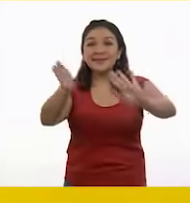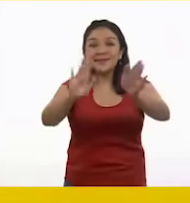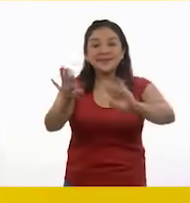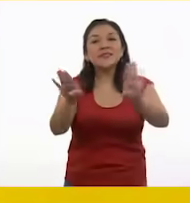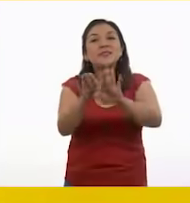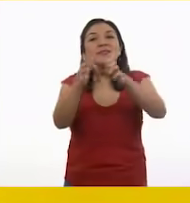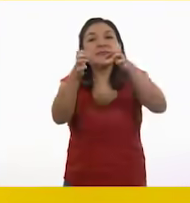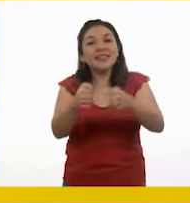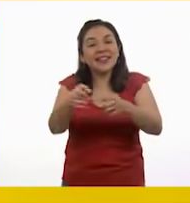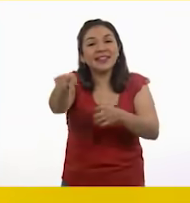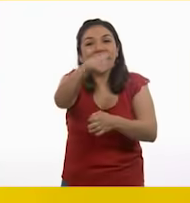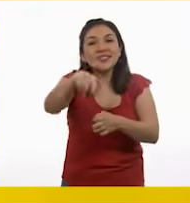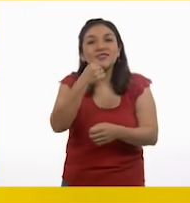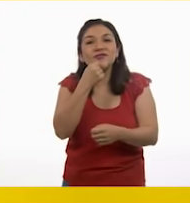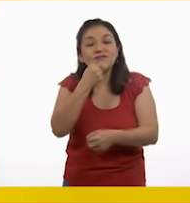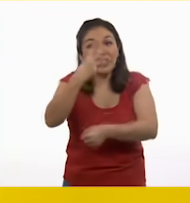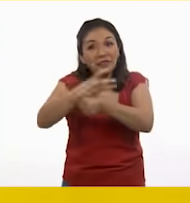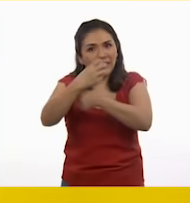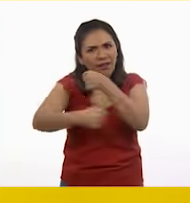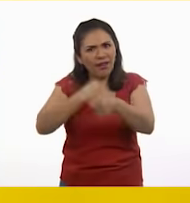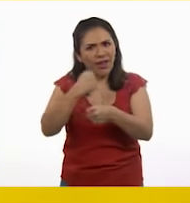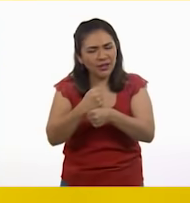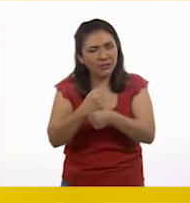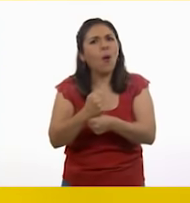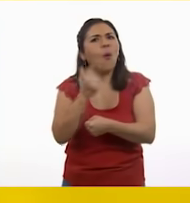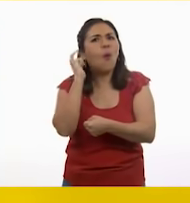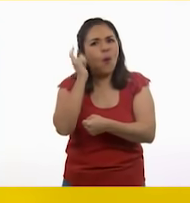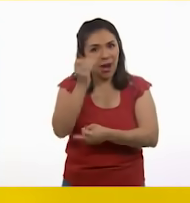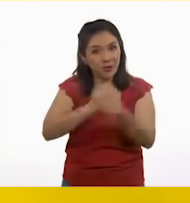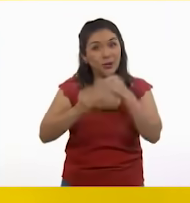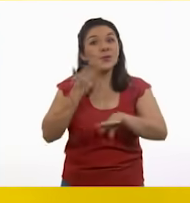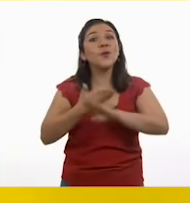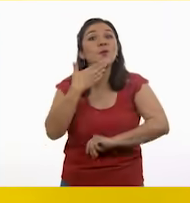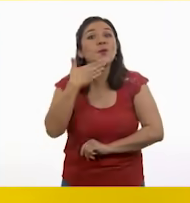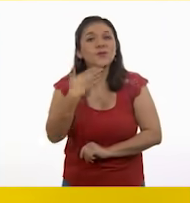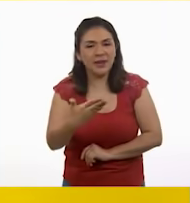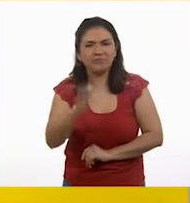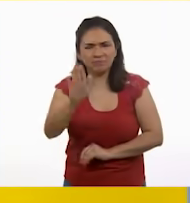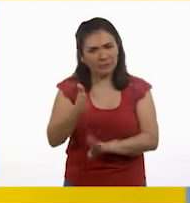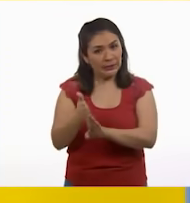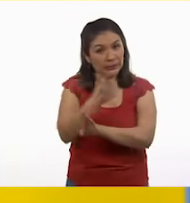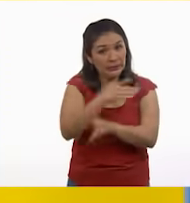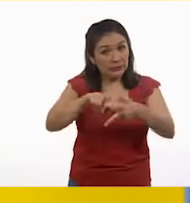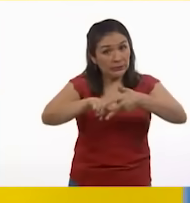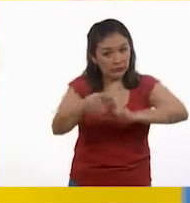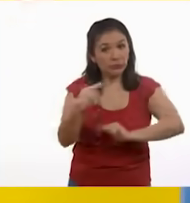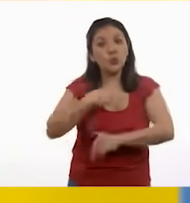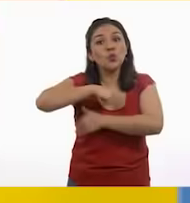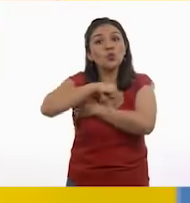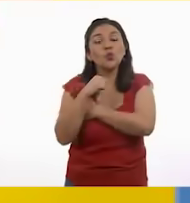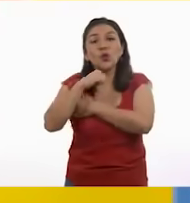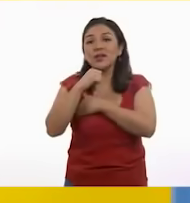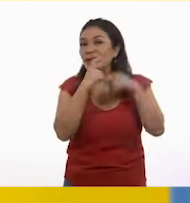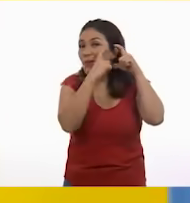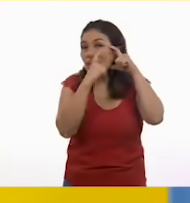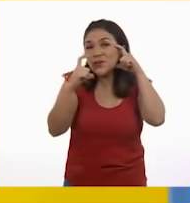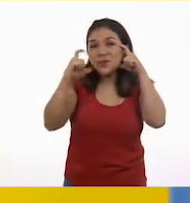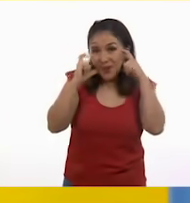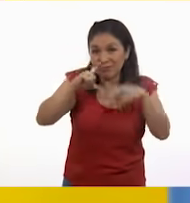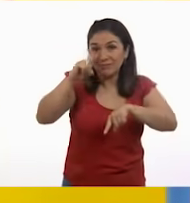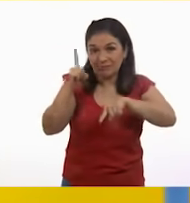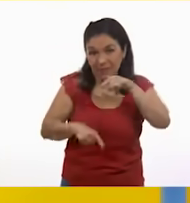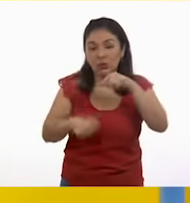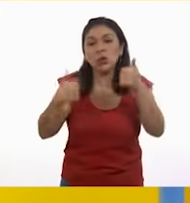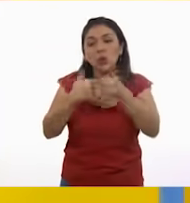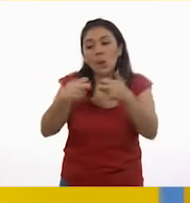cómo están niñas y niños de tercer grado espero que muy bien antes de comenzar vamos a guardar nuestro cubrebocas